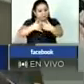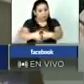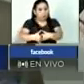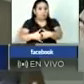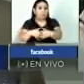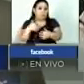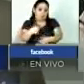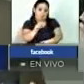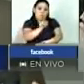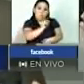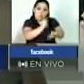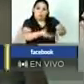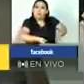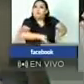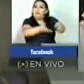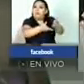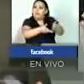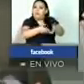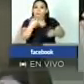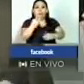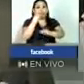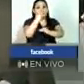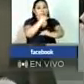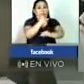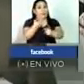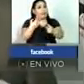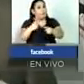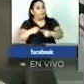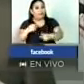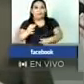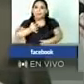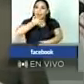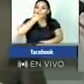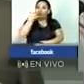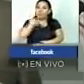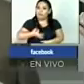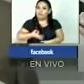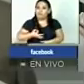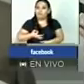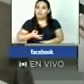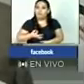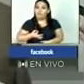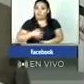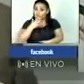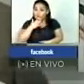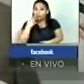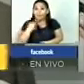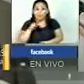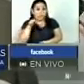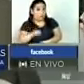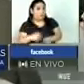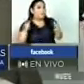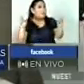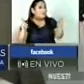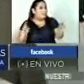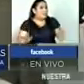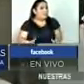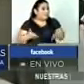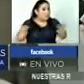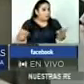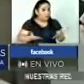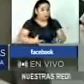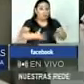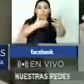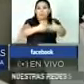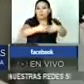autorización para funcionar, pero la verdad aplicada a lo que está sucediendo es que una